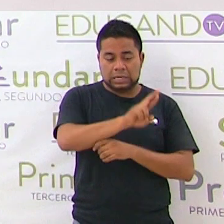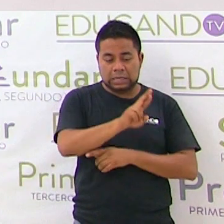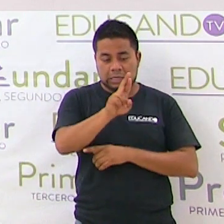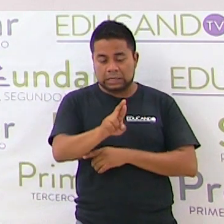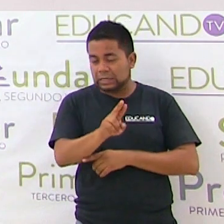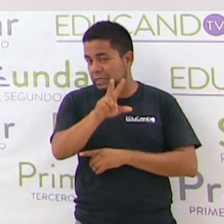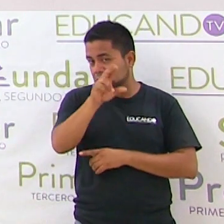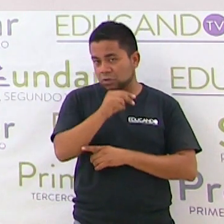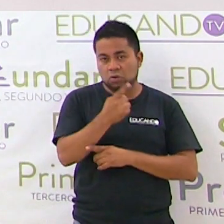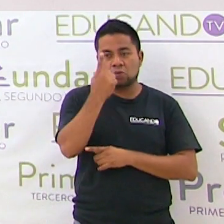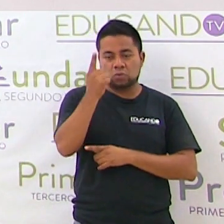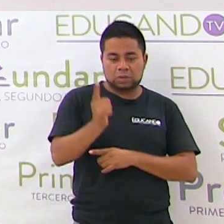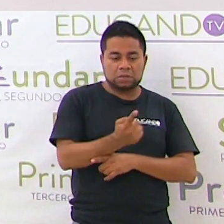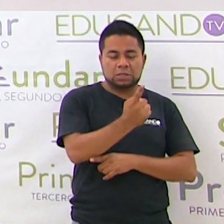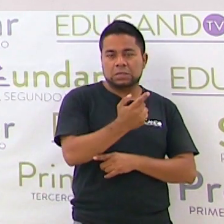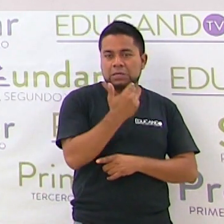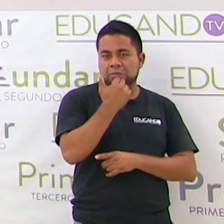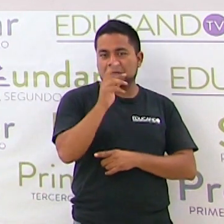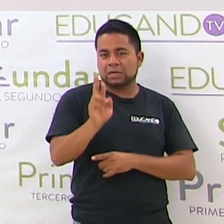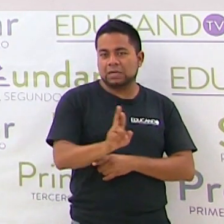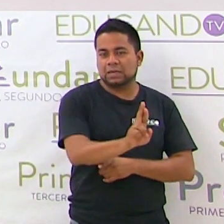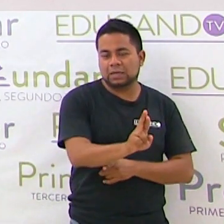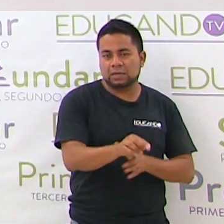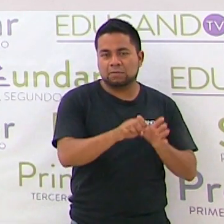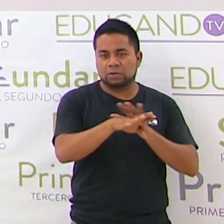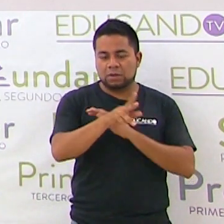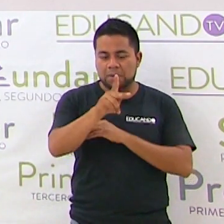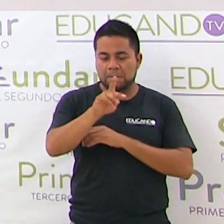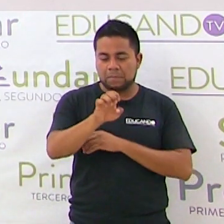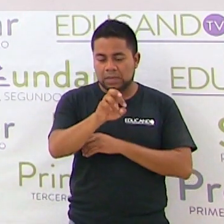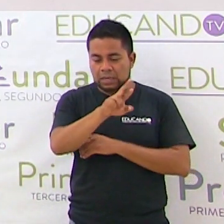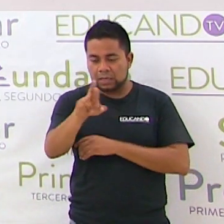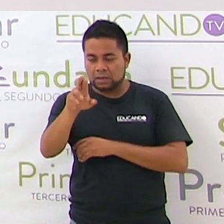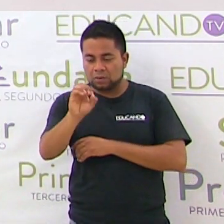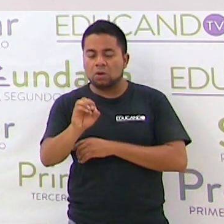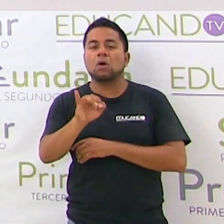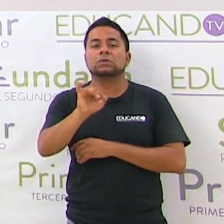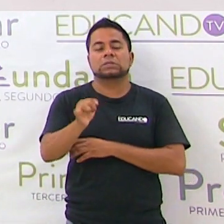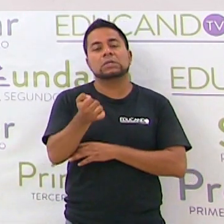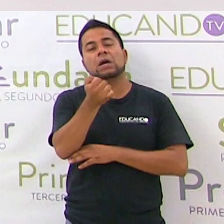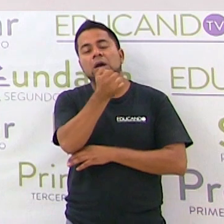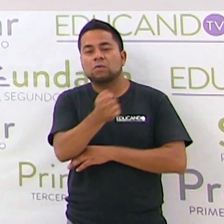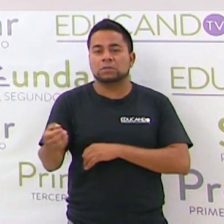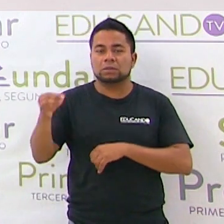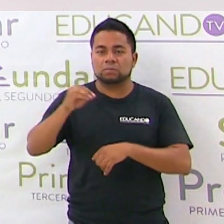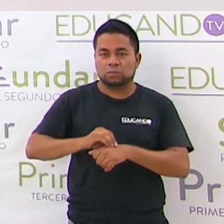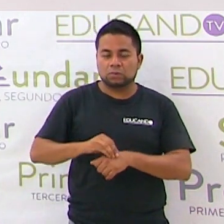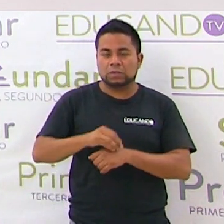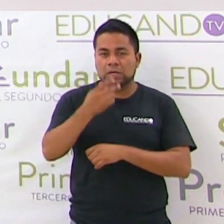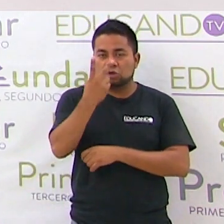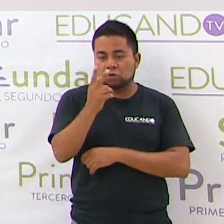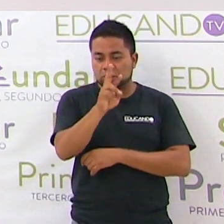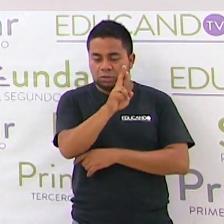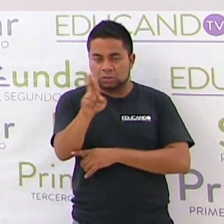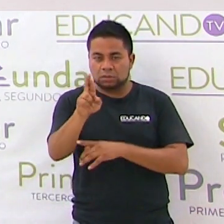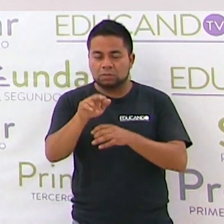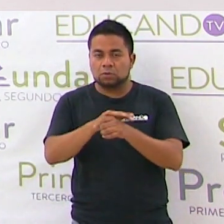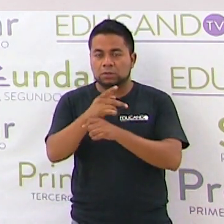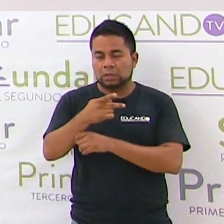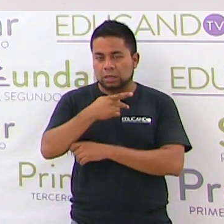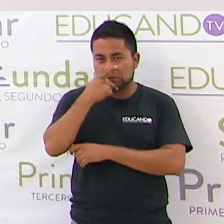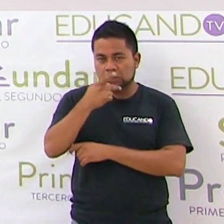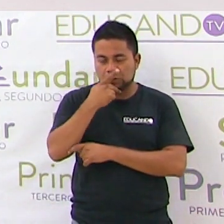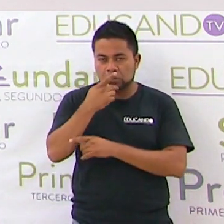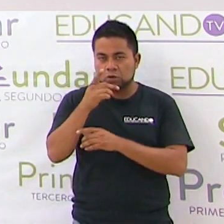ya es suficiente. En el caso de perro, ahí sí necesita 2 R's porque ese sonido no está